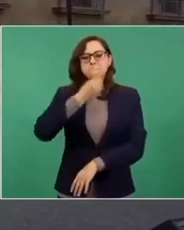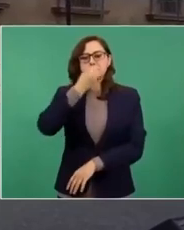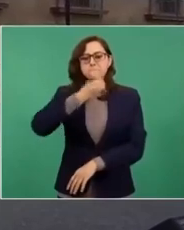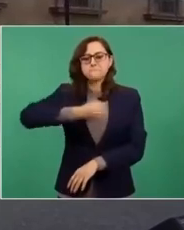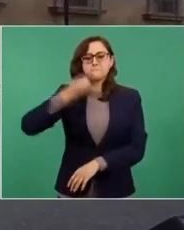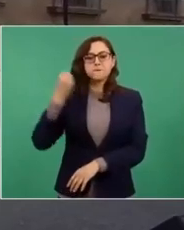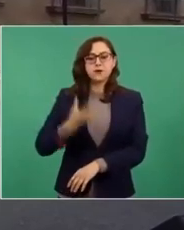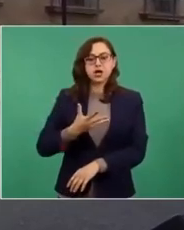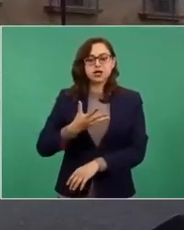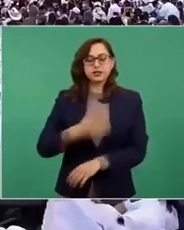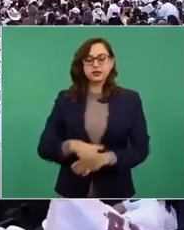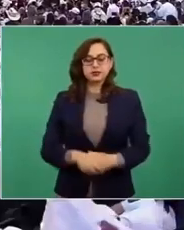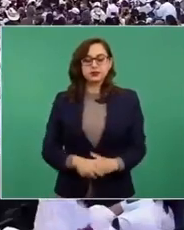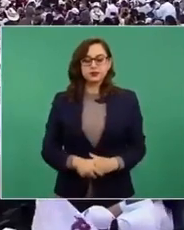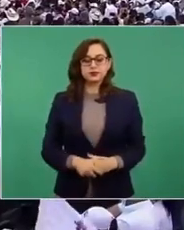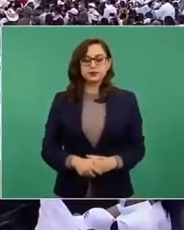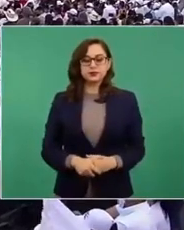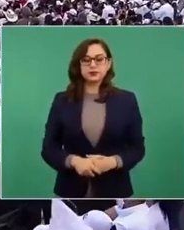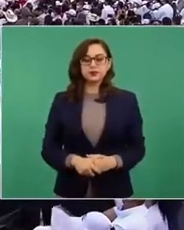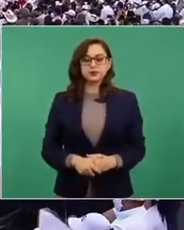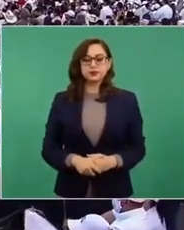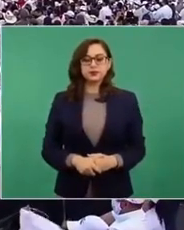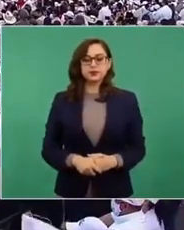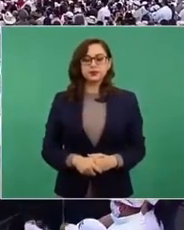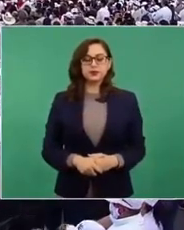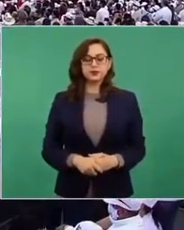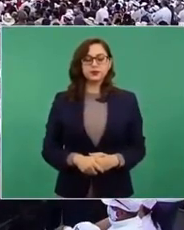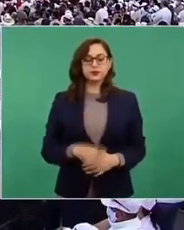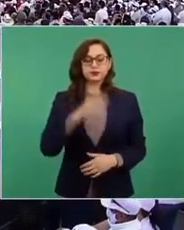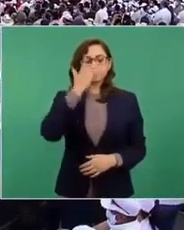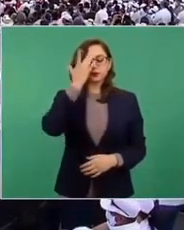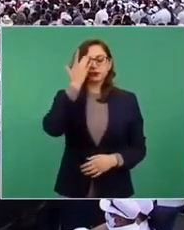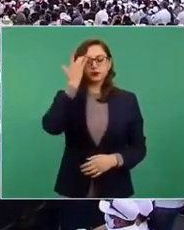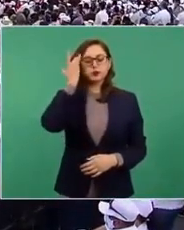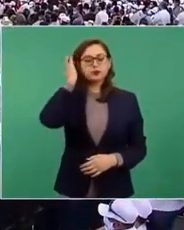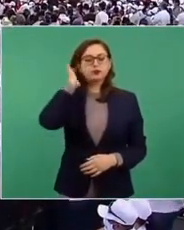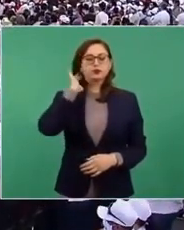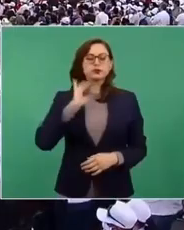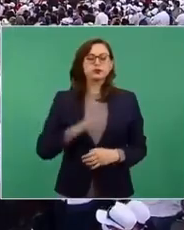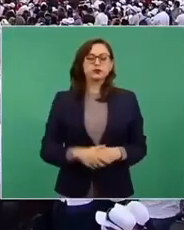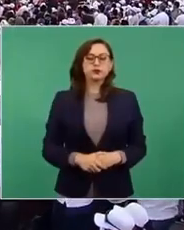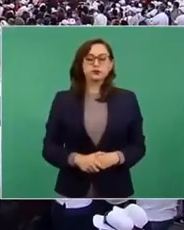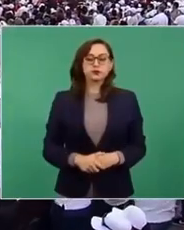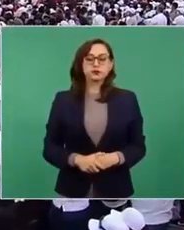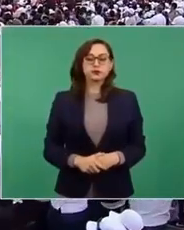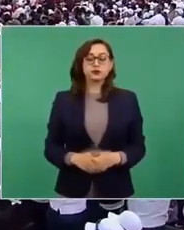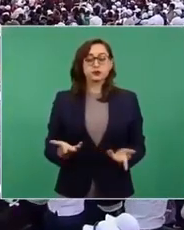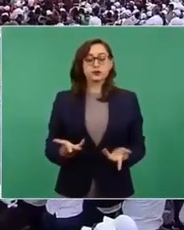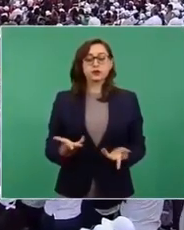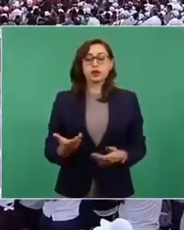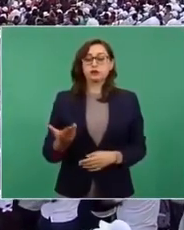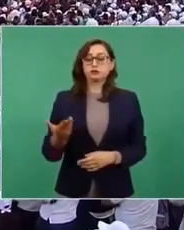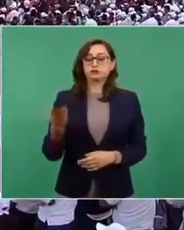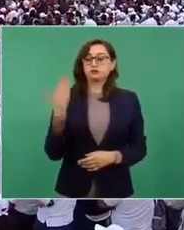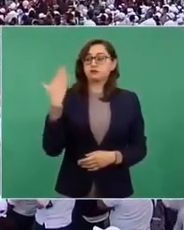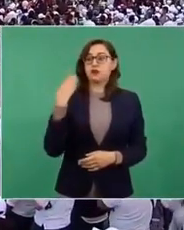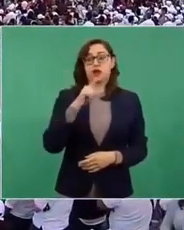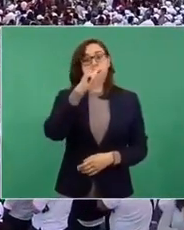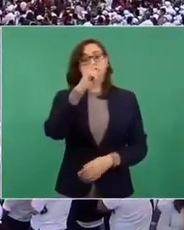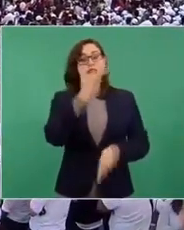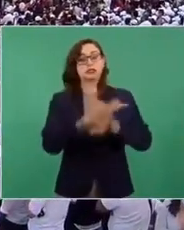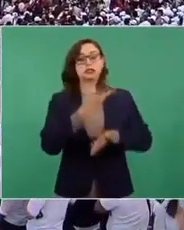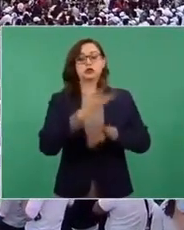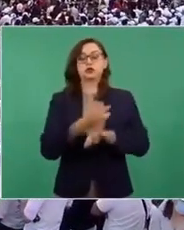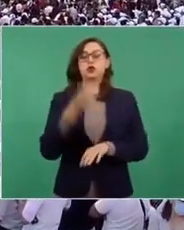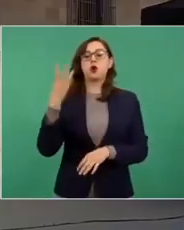eso? También los comentarios. En mi reciente viaje a Washington, propuse 3